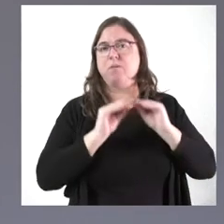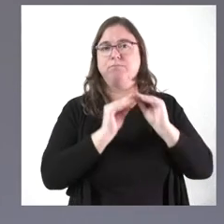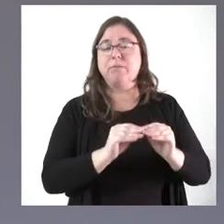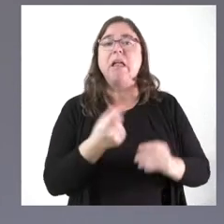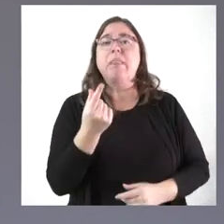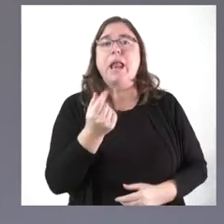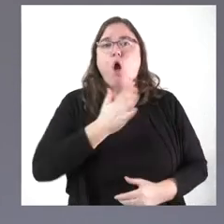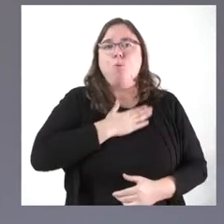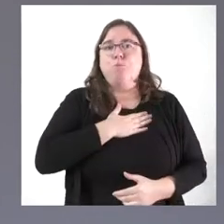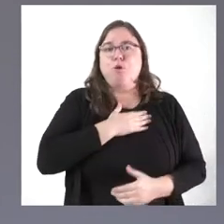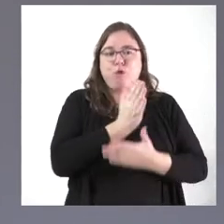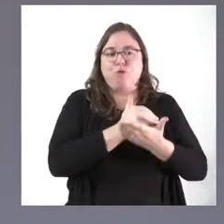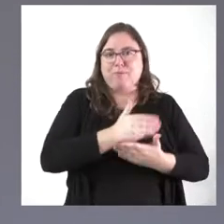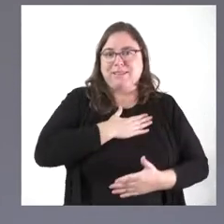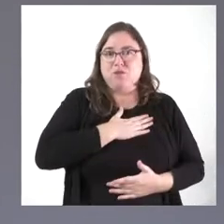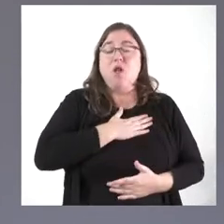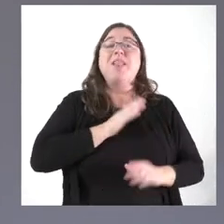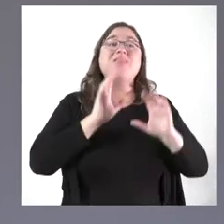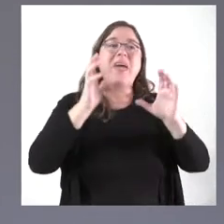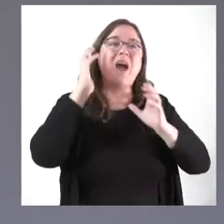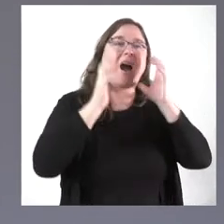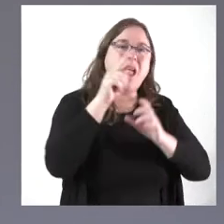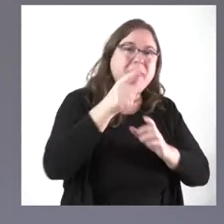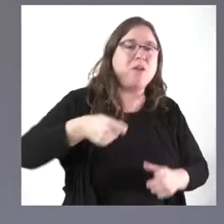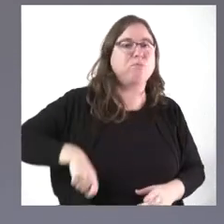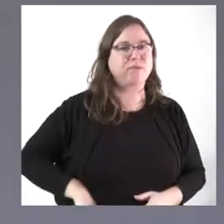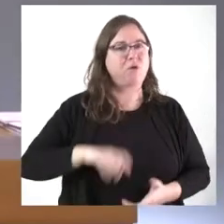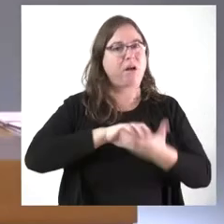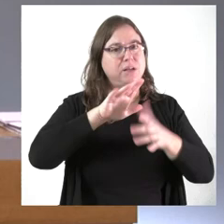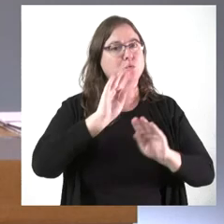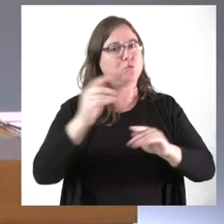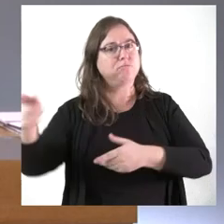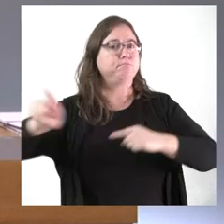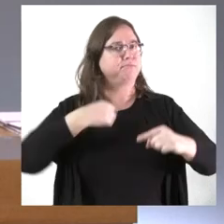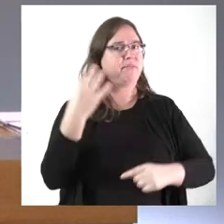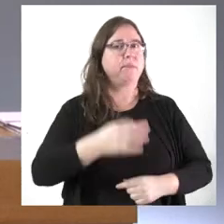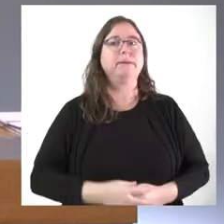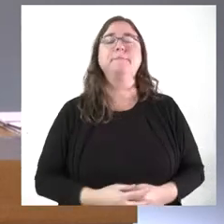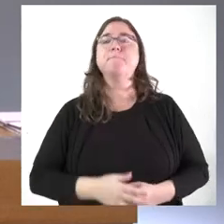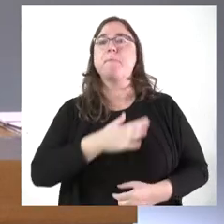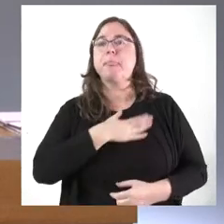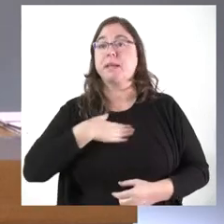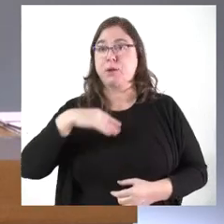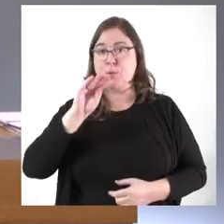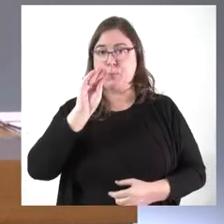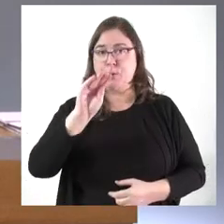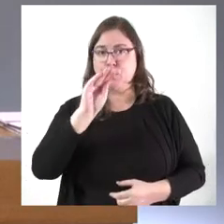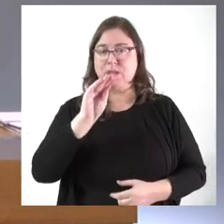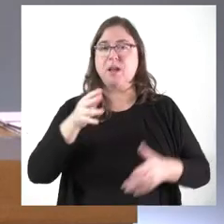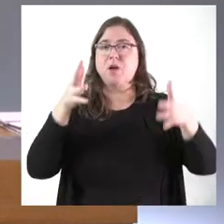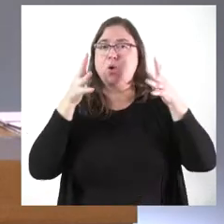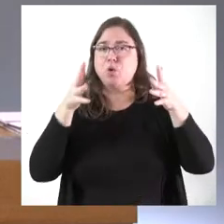un dinero que no es de la junta castigado su dinero de los ganaderos y ganaderas de Castilla y león quería preguntarle al consejero sobre